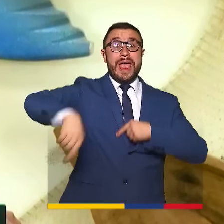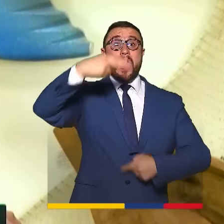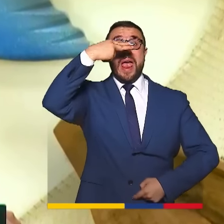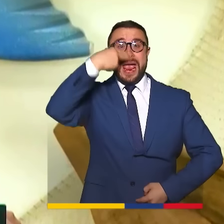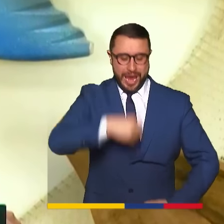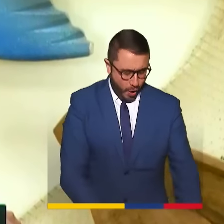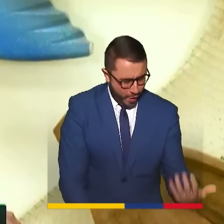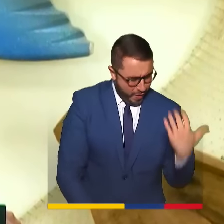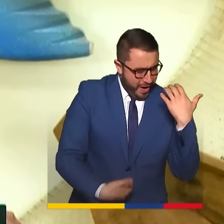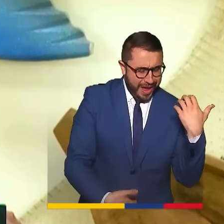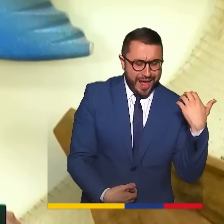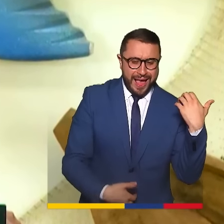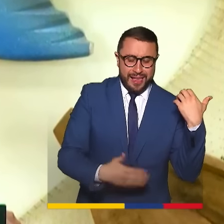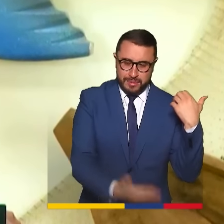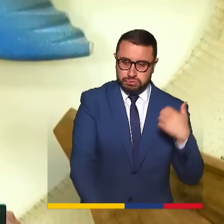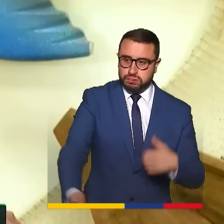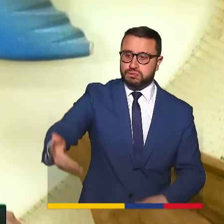destrozan en la guerra,